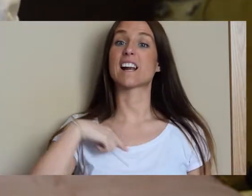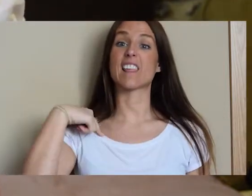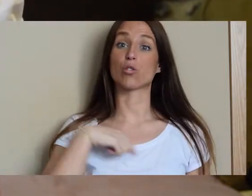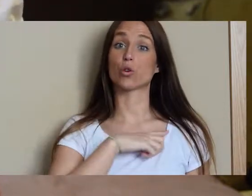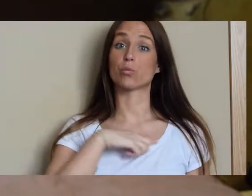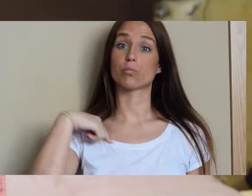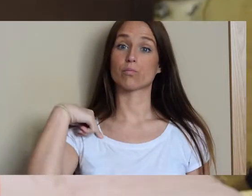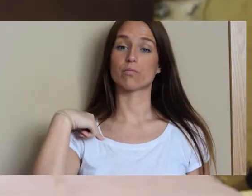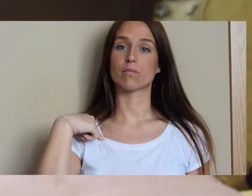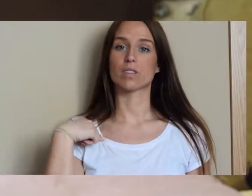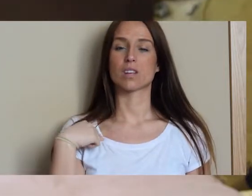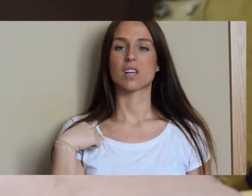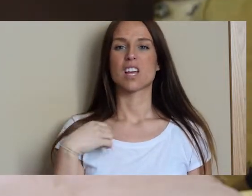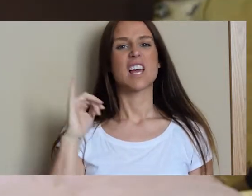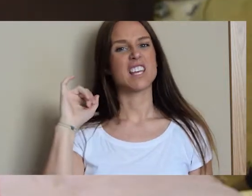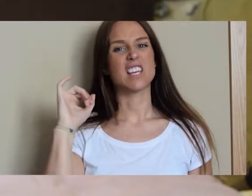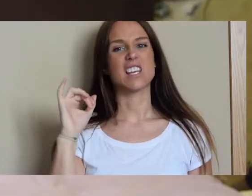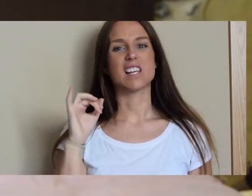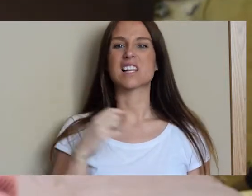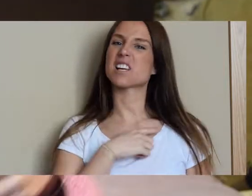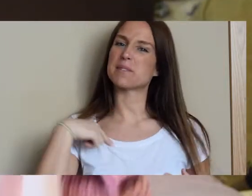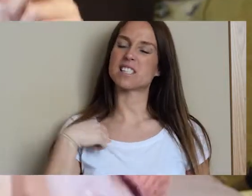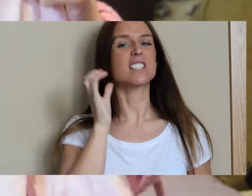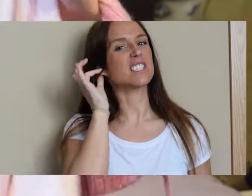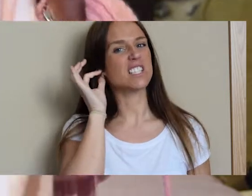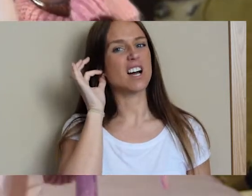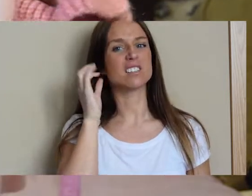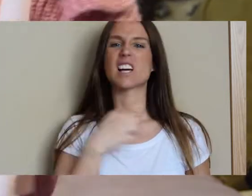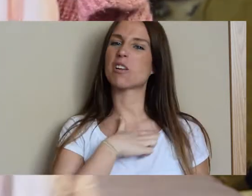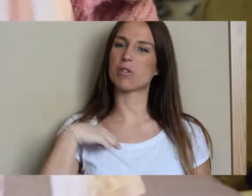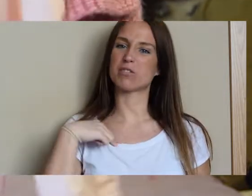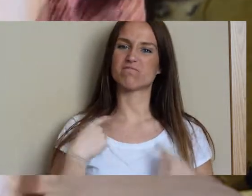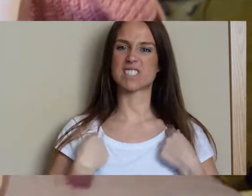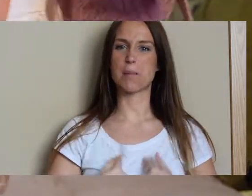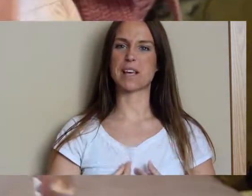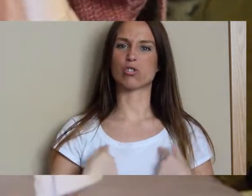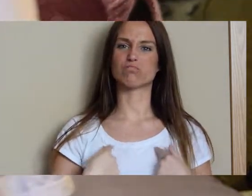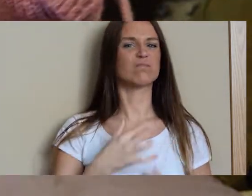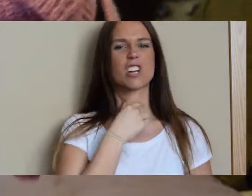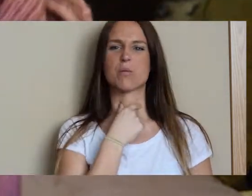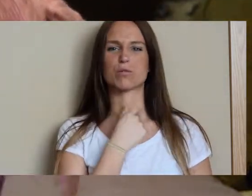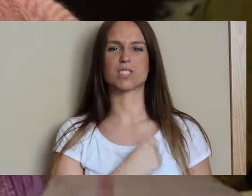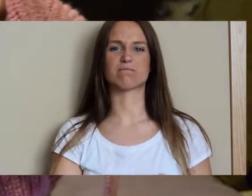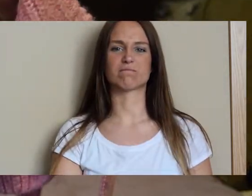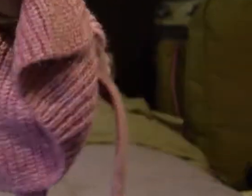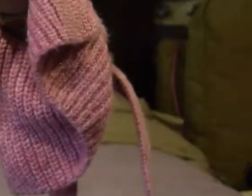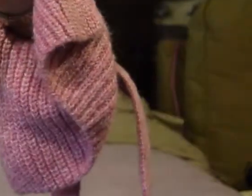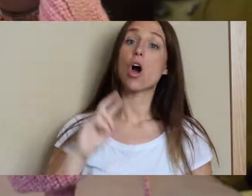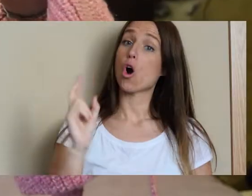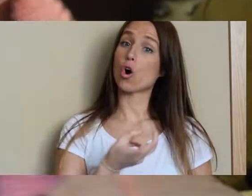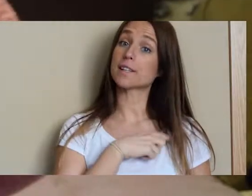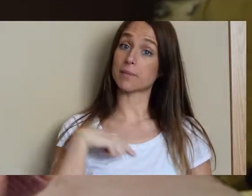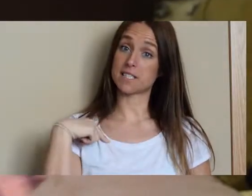estaba para mí. Por 2,99, también en Verska, me he comprado esta camiseta. Que también tiene